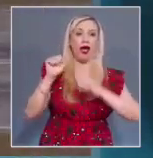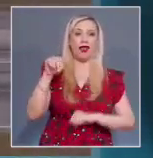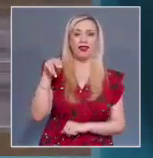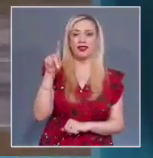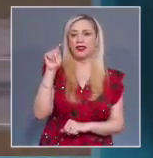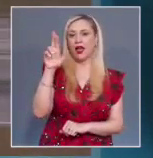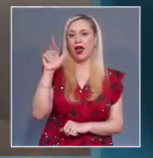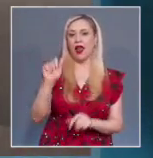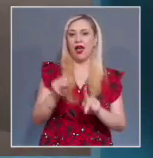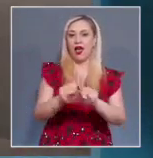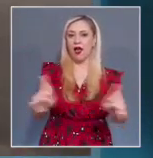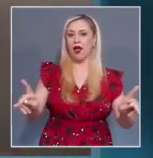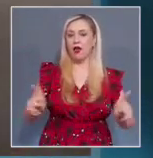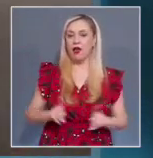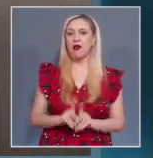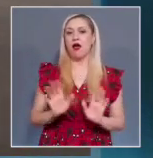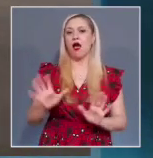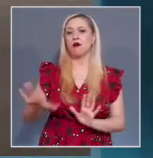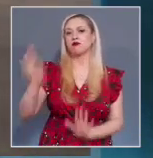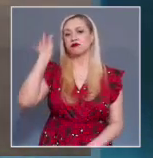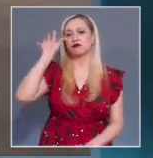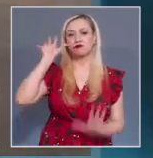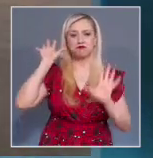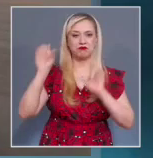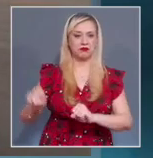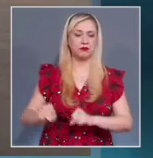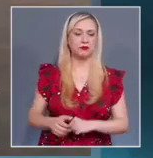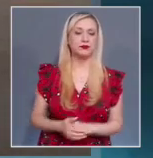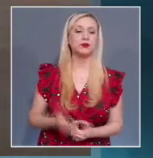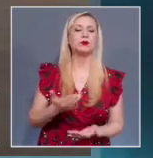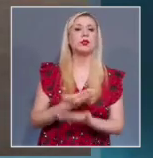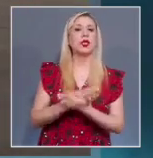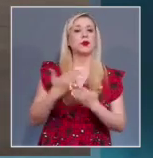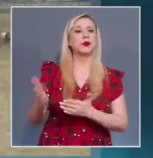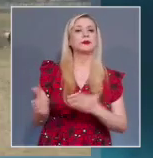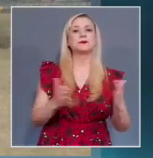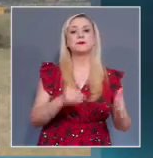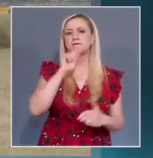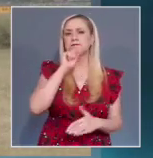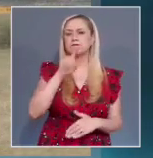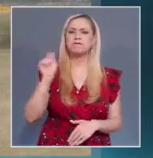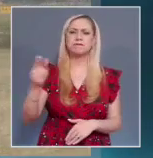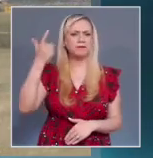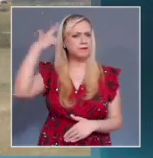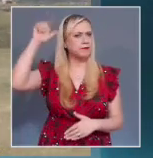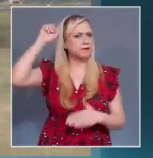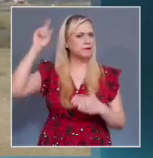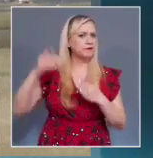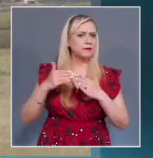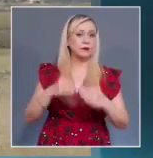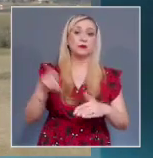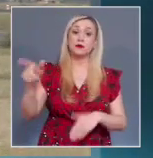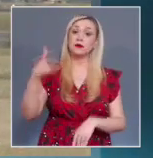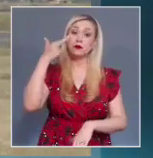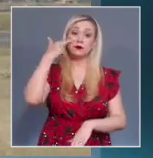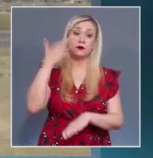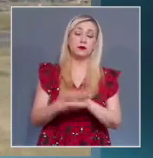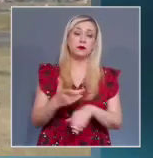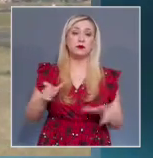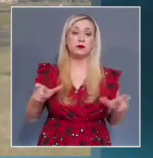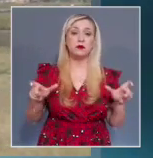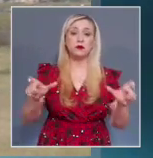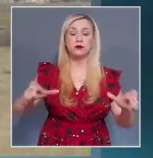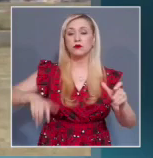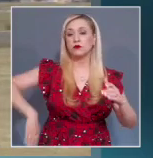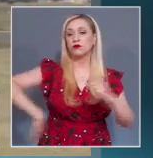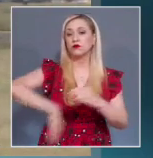Comunicaciones y Transportes publicó el acuerdo en el que se establece que la Secretaría de Marina asumirá el control del grupo aeroportuario de la Ciudad